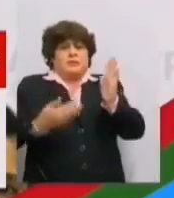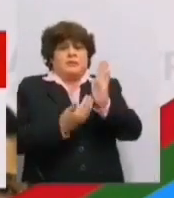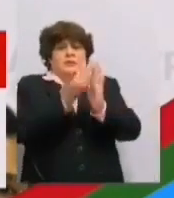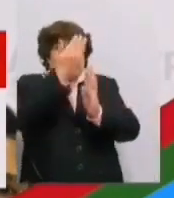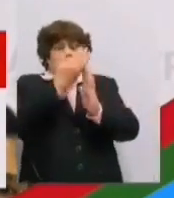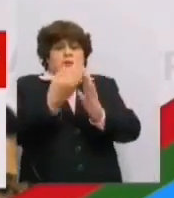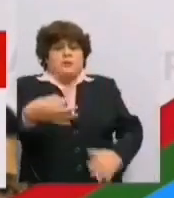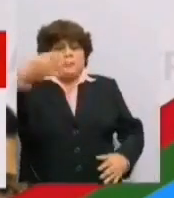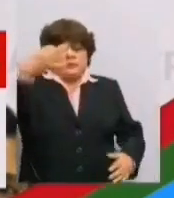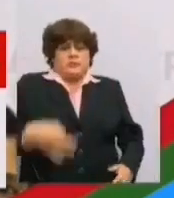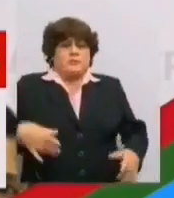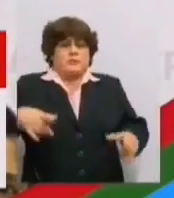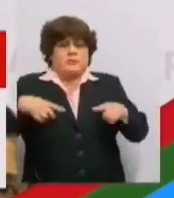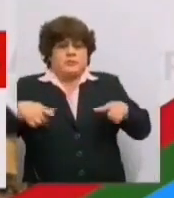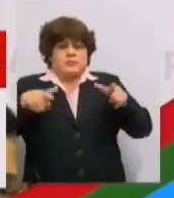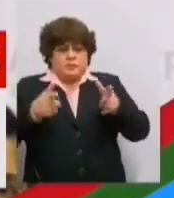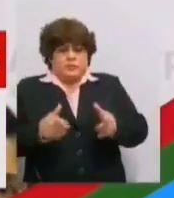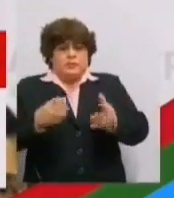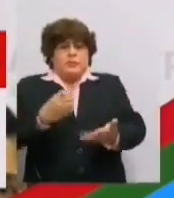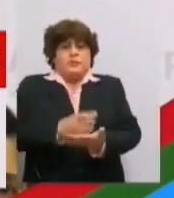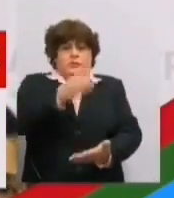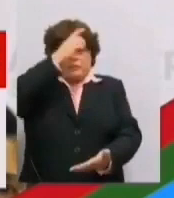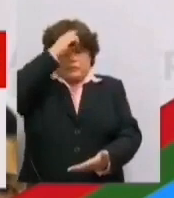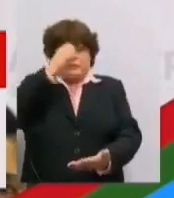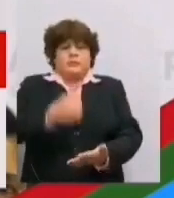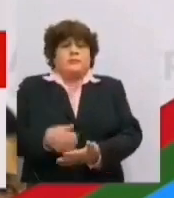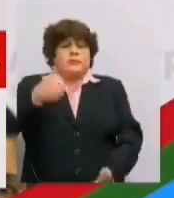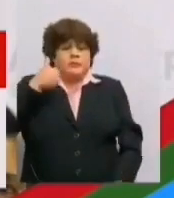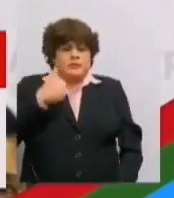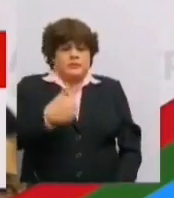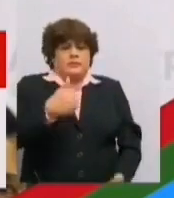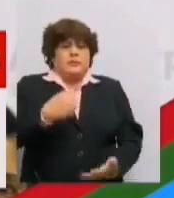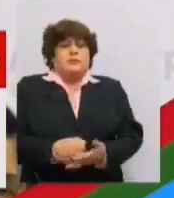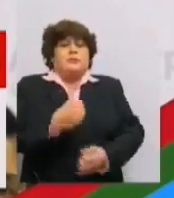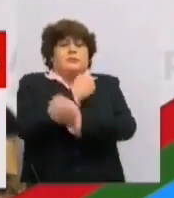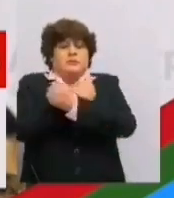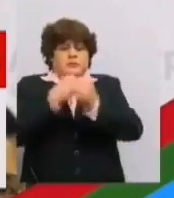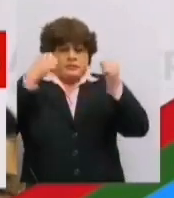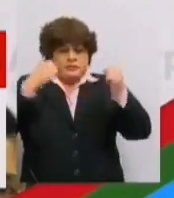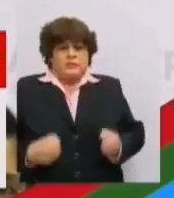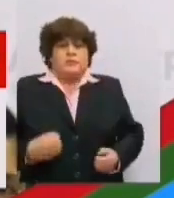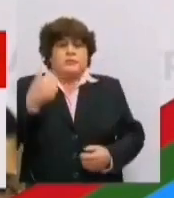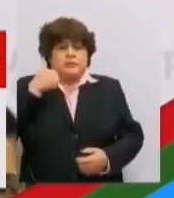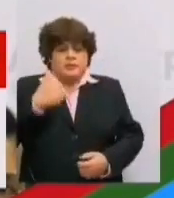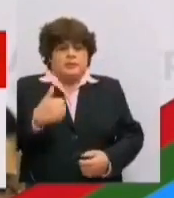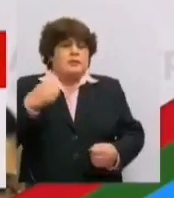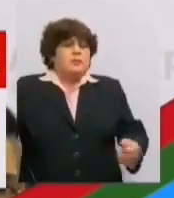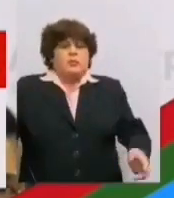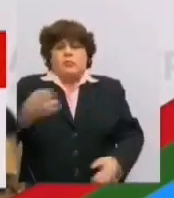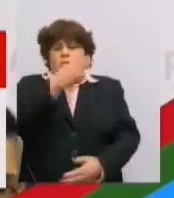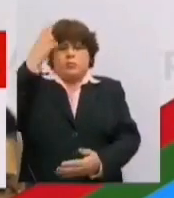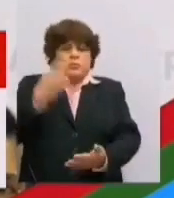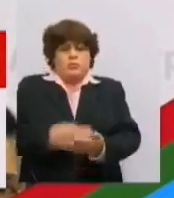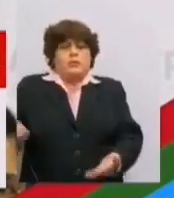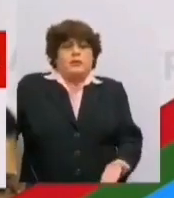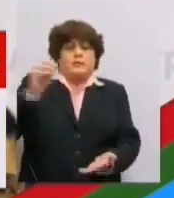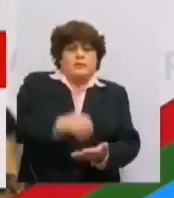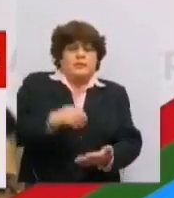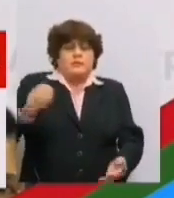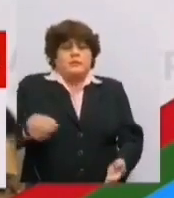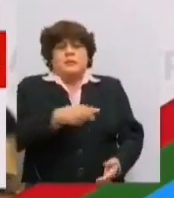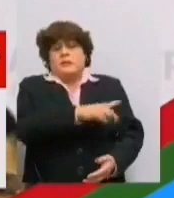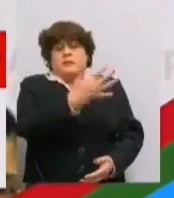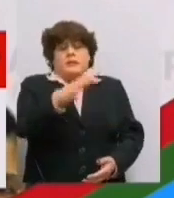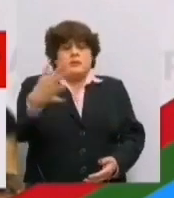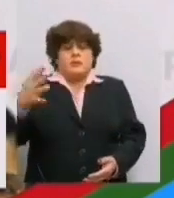con seguridad con educación de calidad con salud de calidad nunca más ningún liberteño